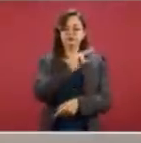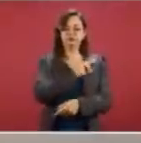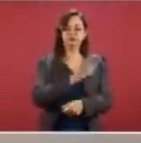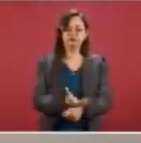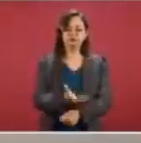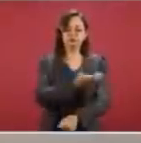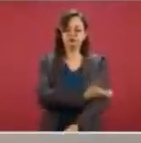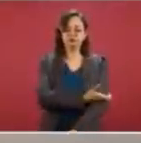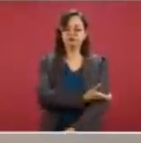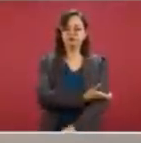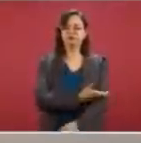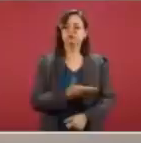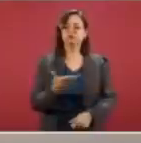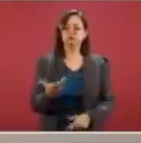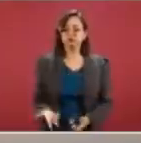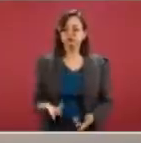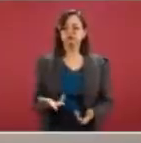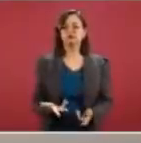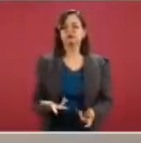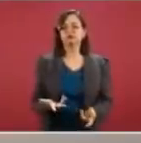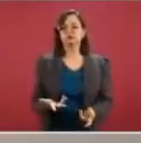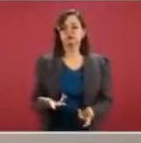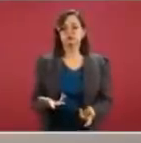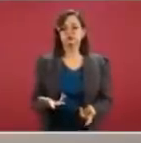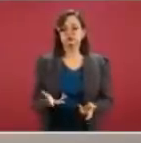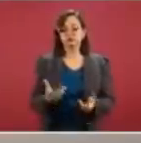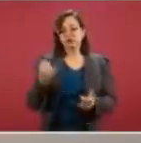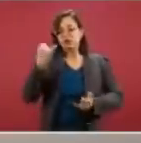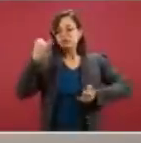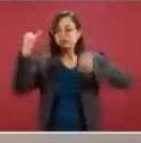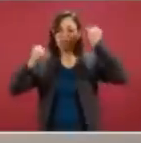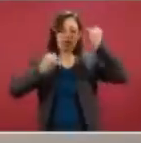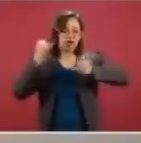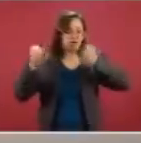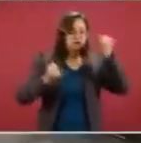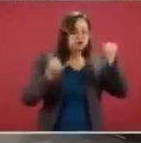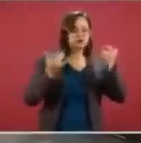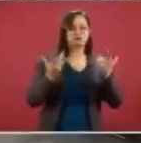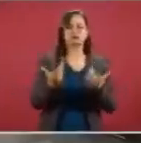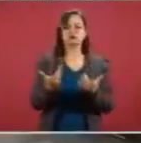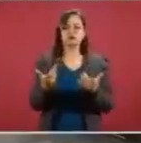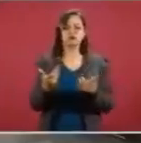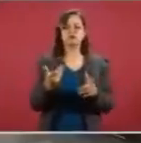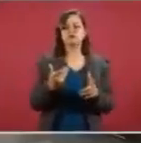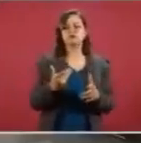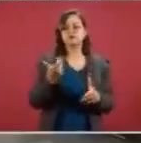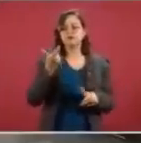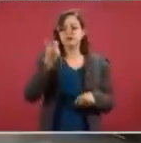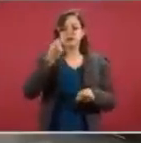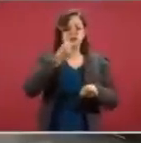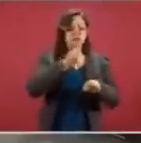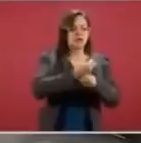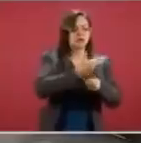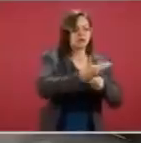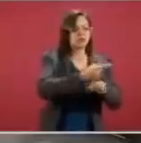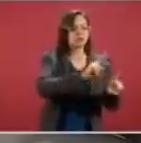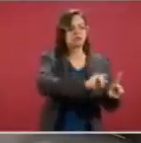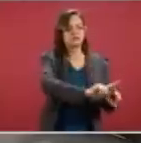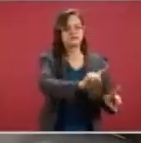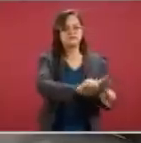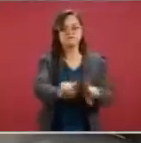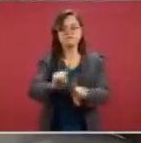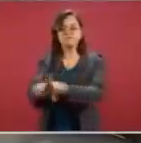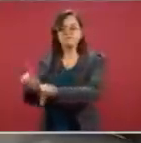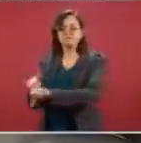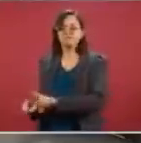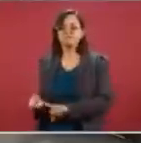tratando de ser los receptores de todas estas ideas y de llevarlas a las diferentes secretarías,